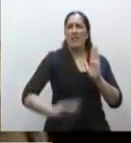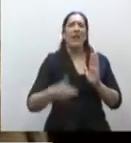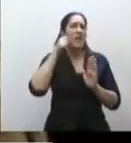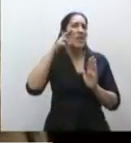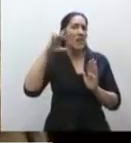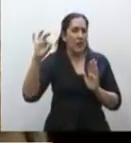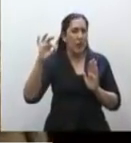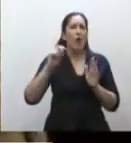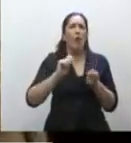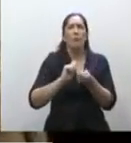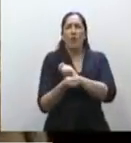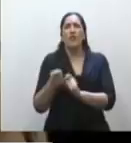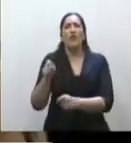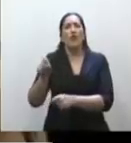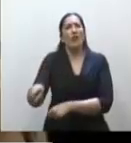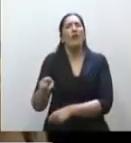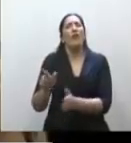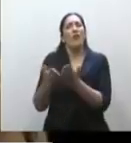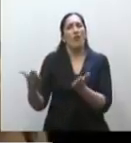con la modificación del Código Penal